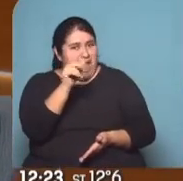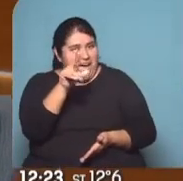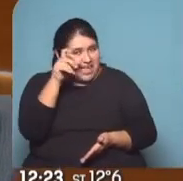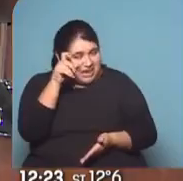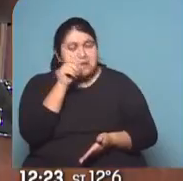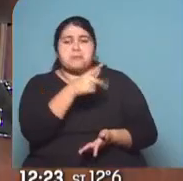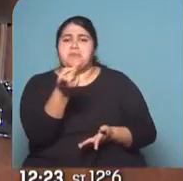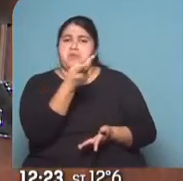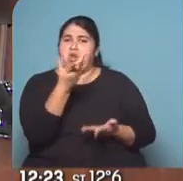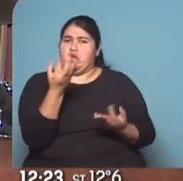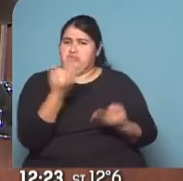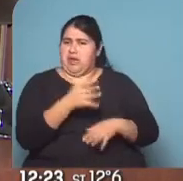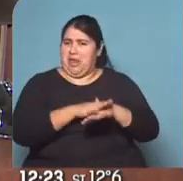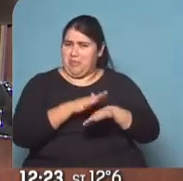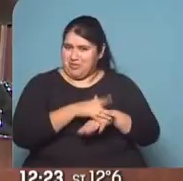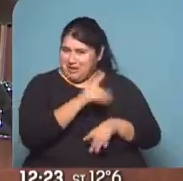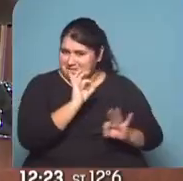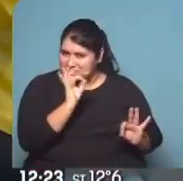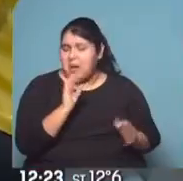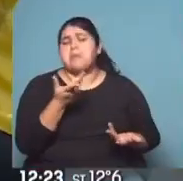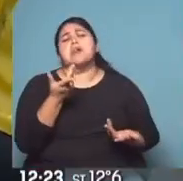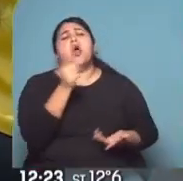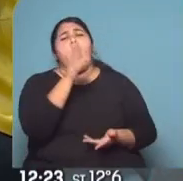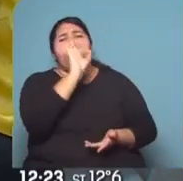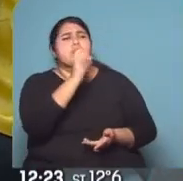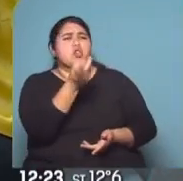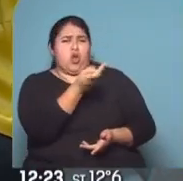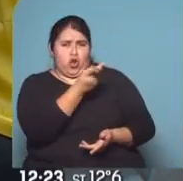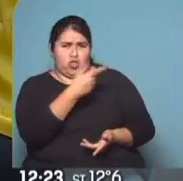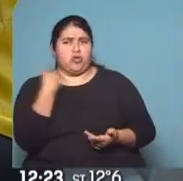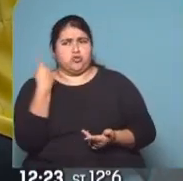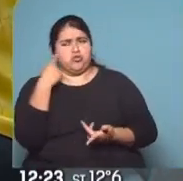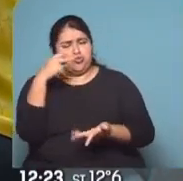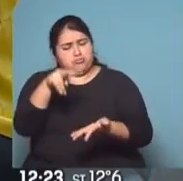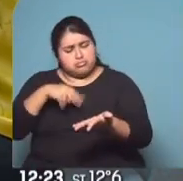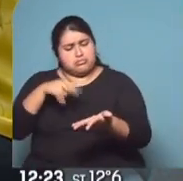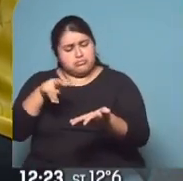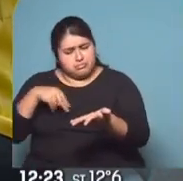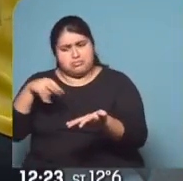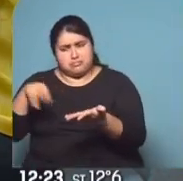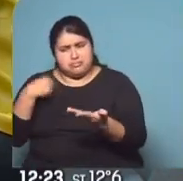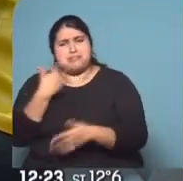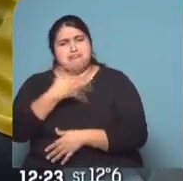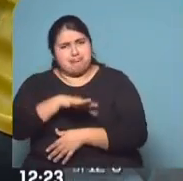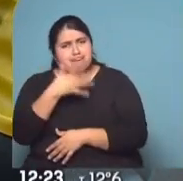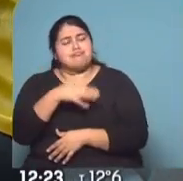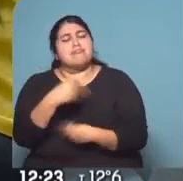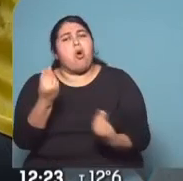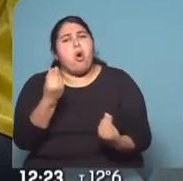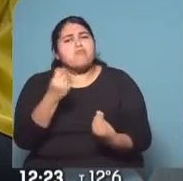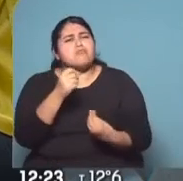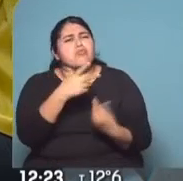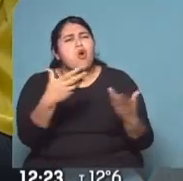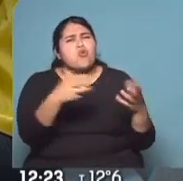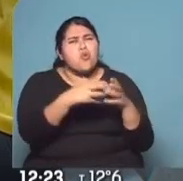bienvenidos a ambos quiero que me cuenten cuál es la posición de ustedes y bien hemos leído ya varias declaraciones que han hecho porque exposiciones